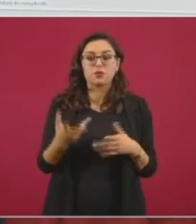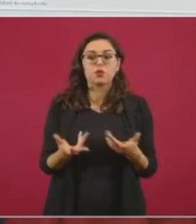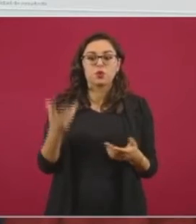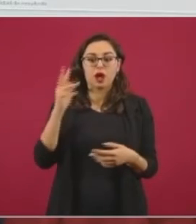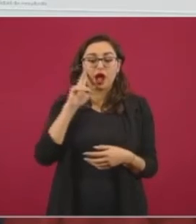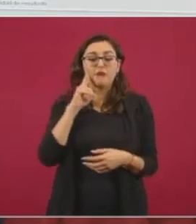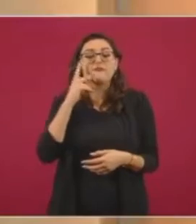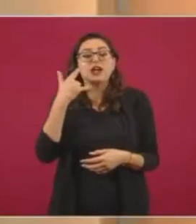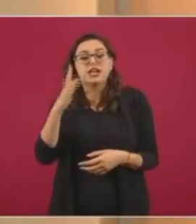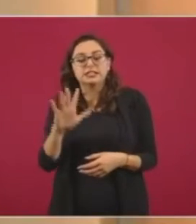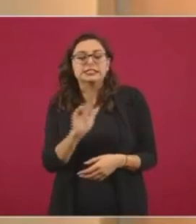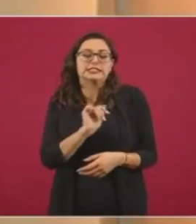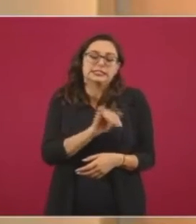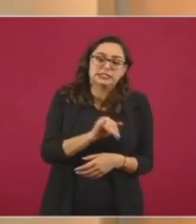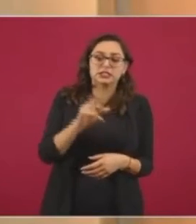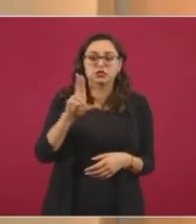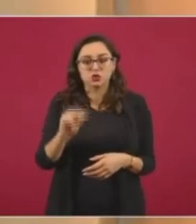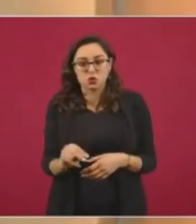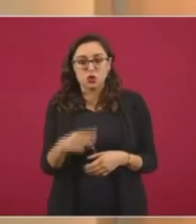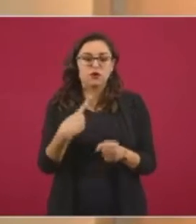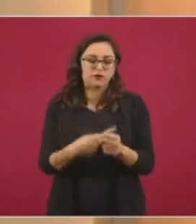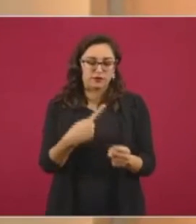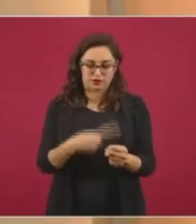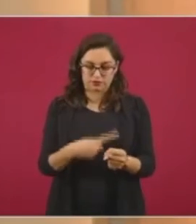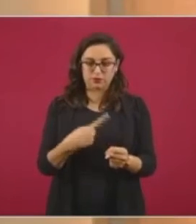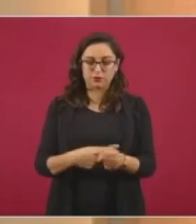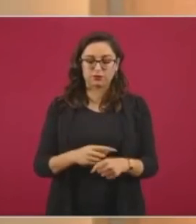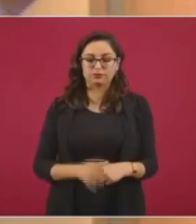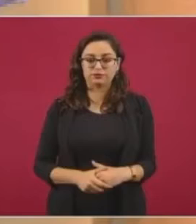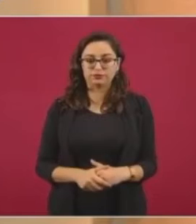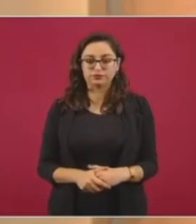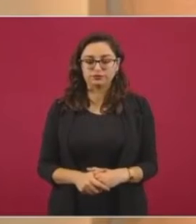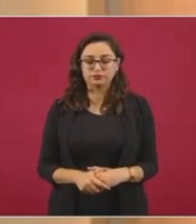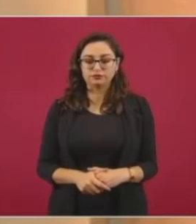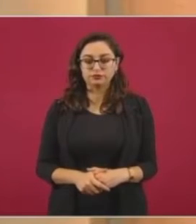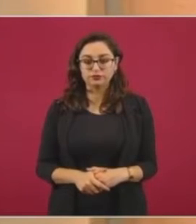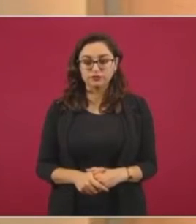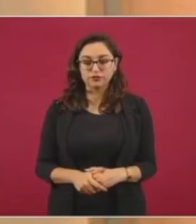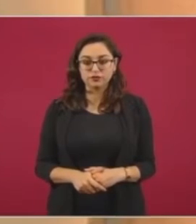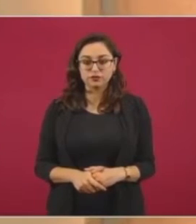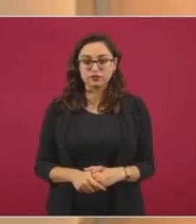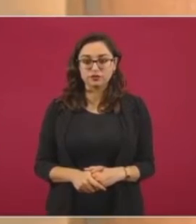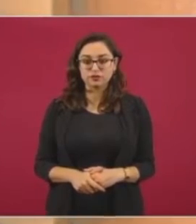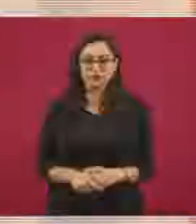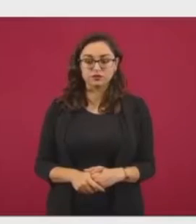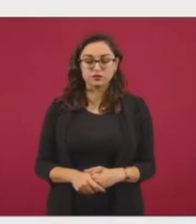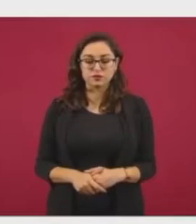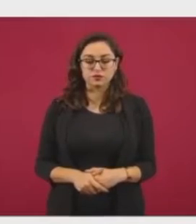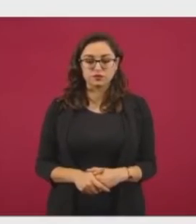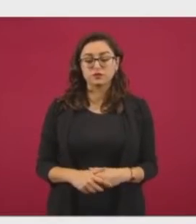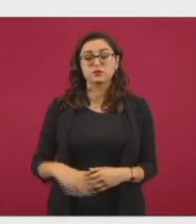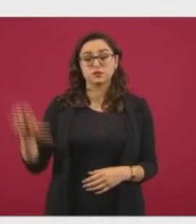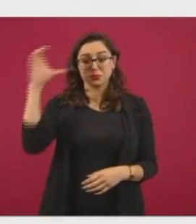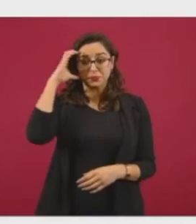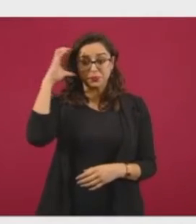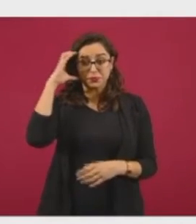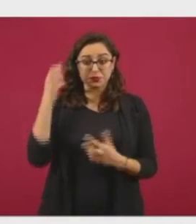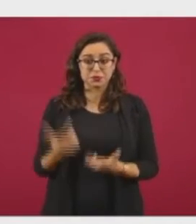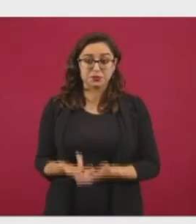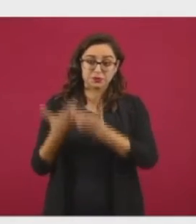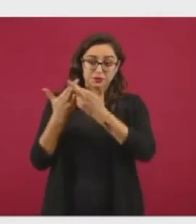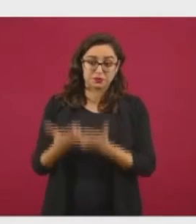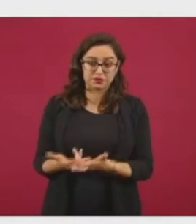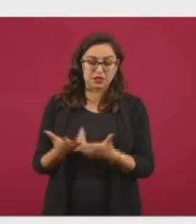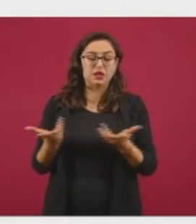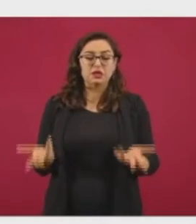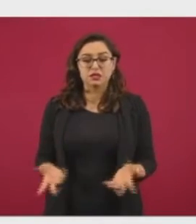ver si son o no son asociadas al virus SARS-CoV-2. La disponibilidad de camas, en total